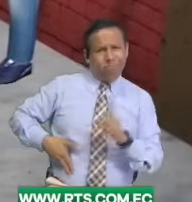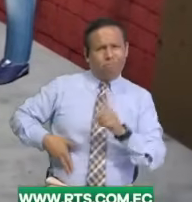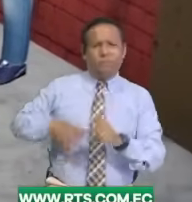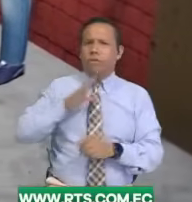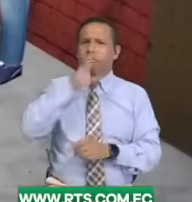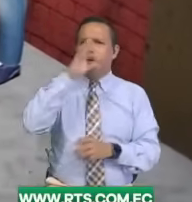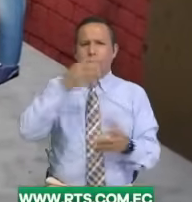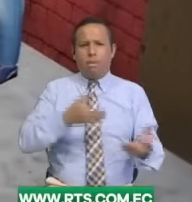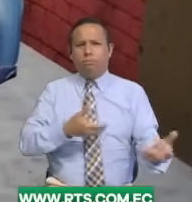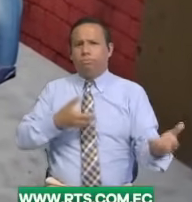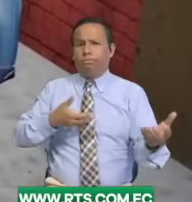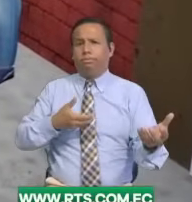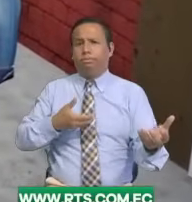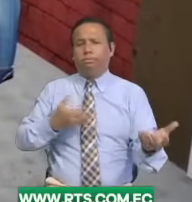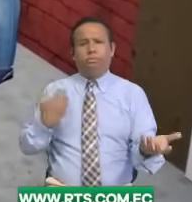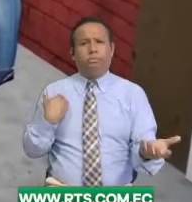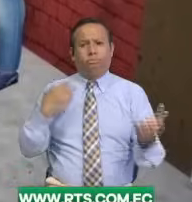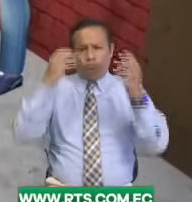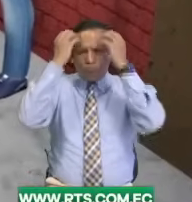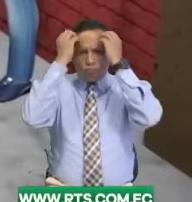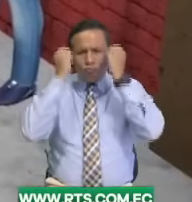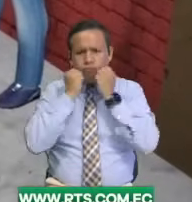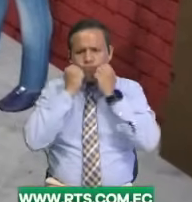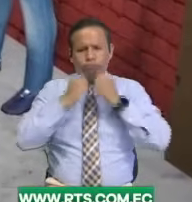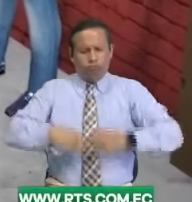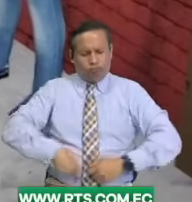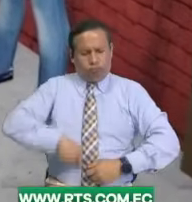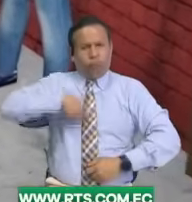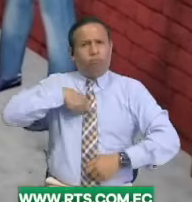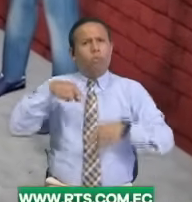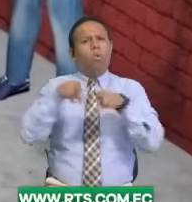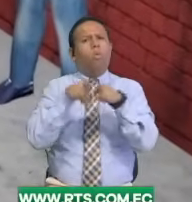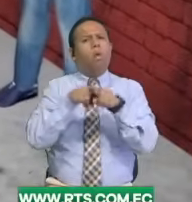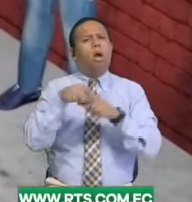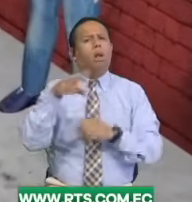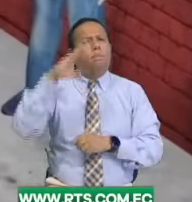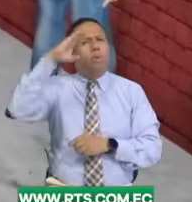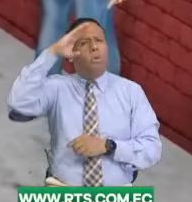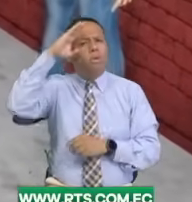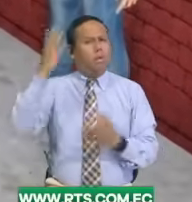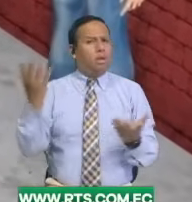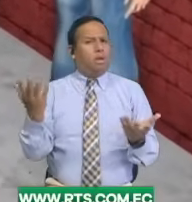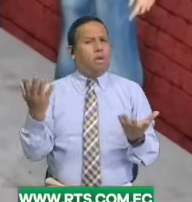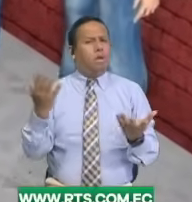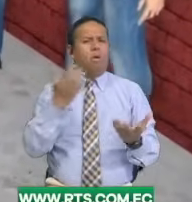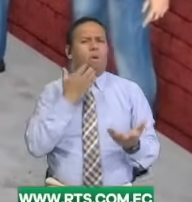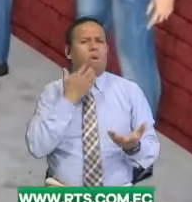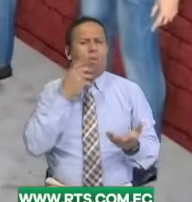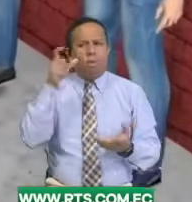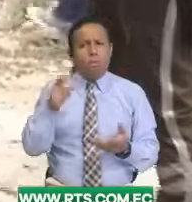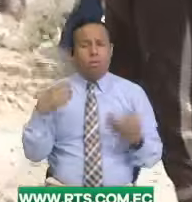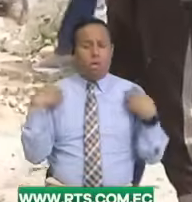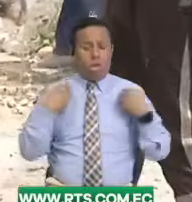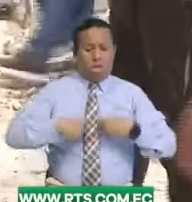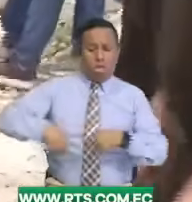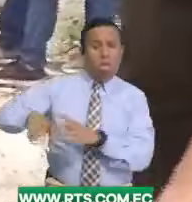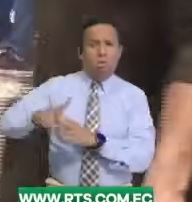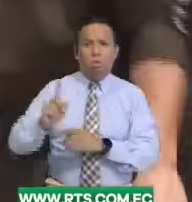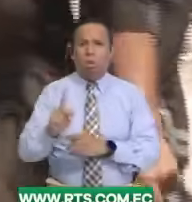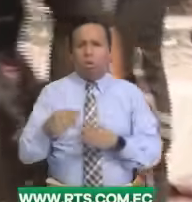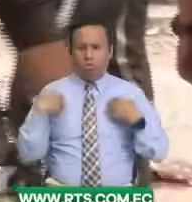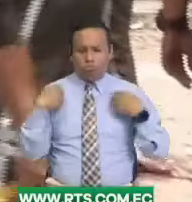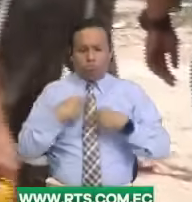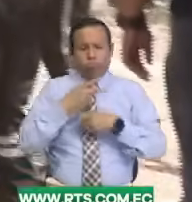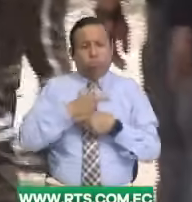es con chaleco, es con un casco, al igual que los policías. Nunca van a ver un policía haciendo un control sin chaleco. El hecho